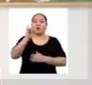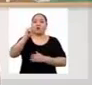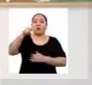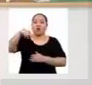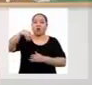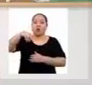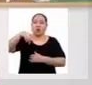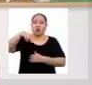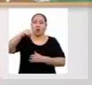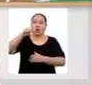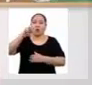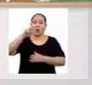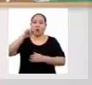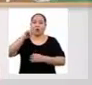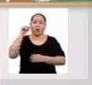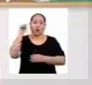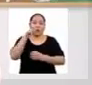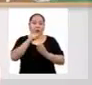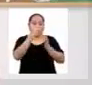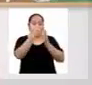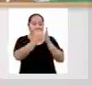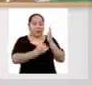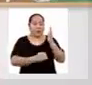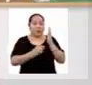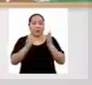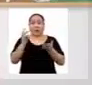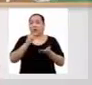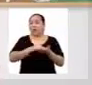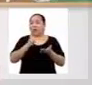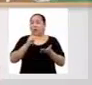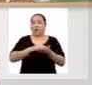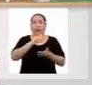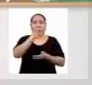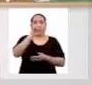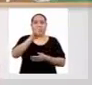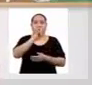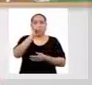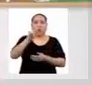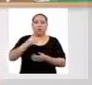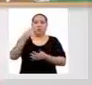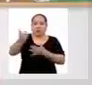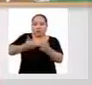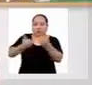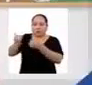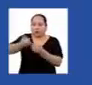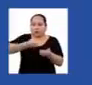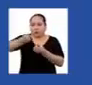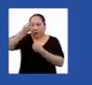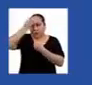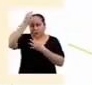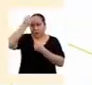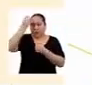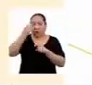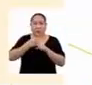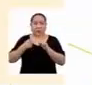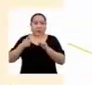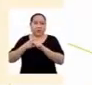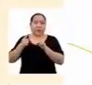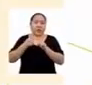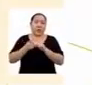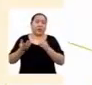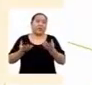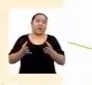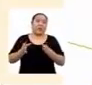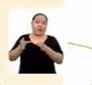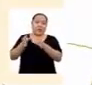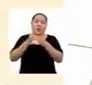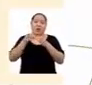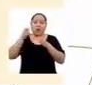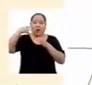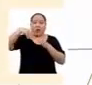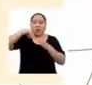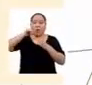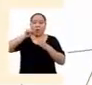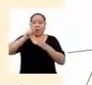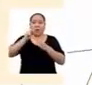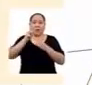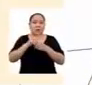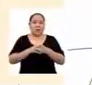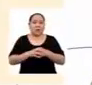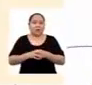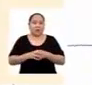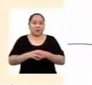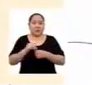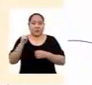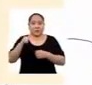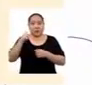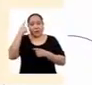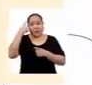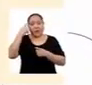Y un cuestionario es el instrumento más utilizado para recoger información sobre los elementos de una muestra. De acuerdo a Roberto